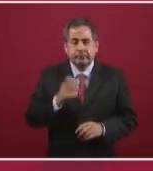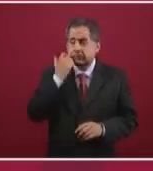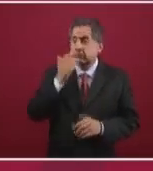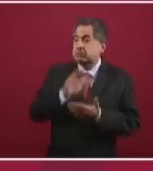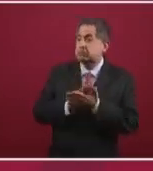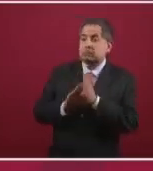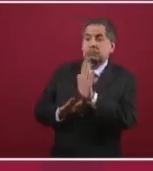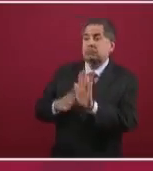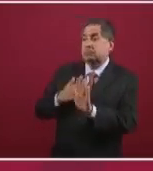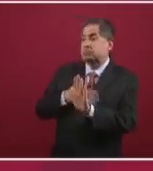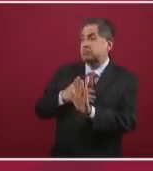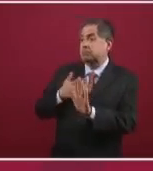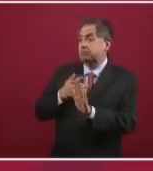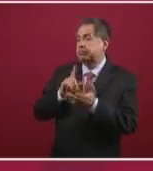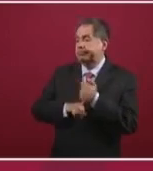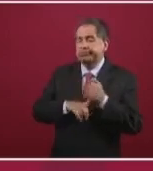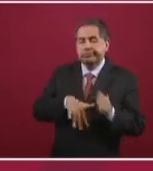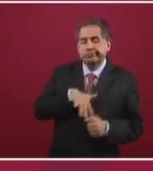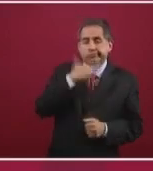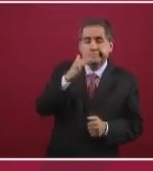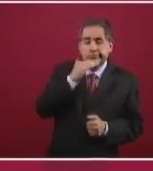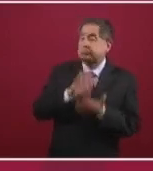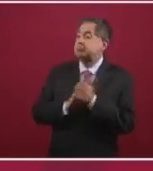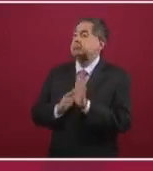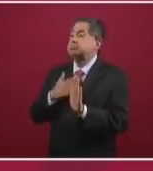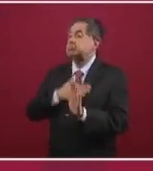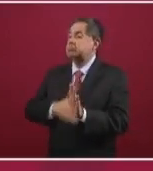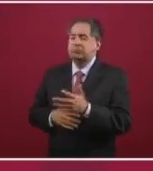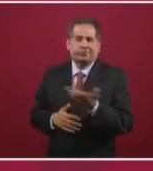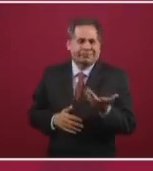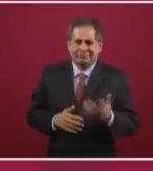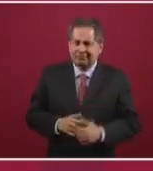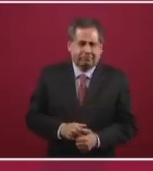justificar actos de corrupción.